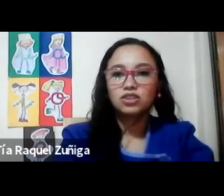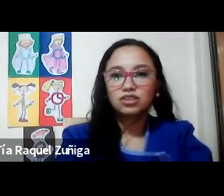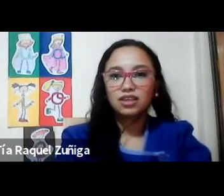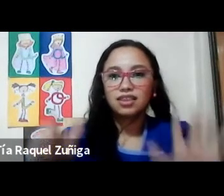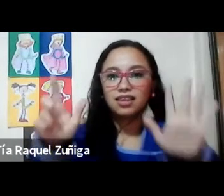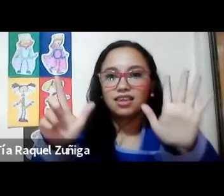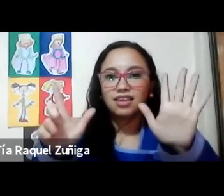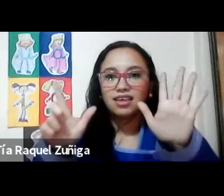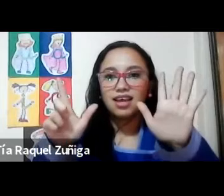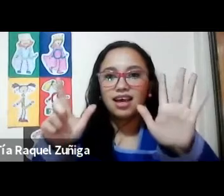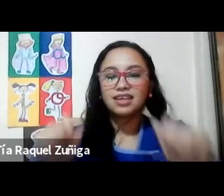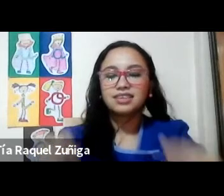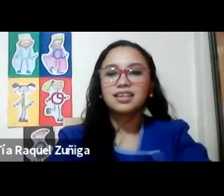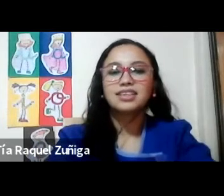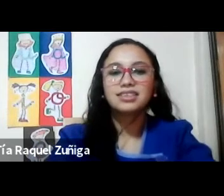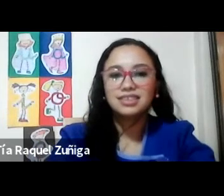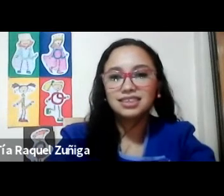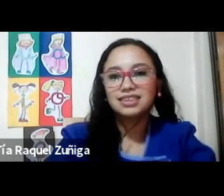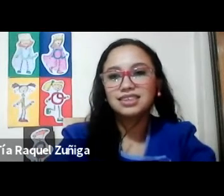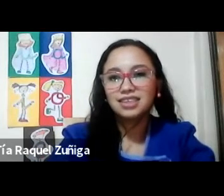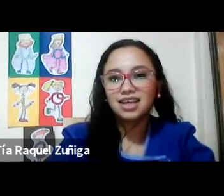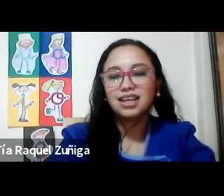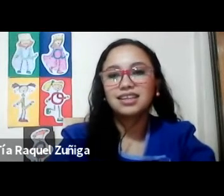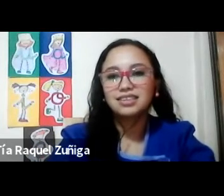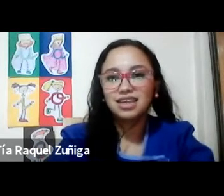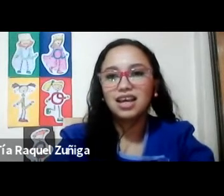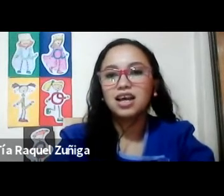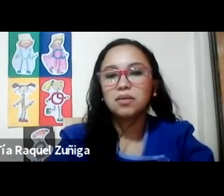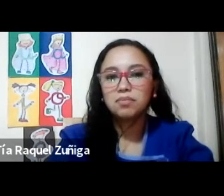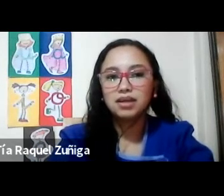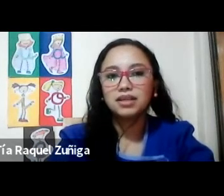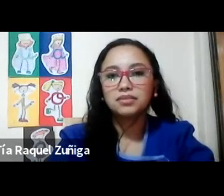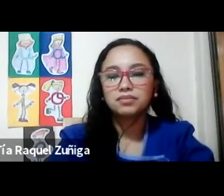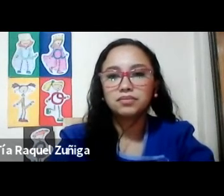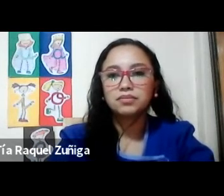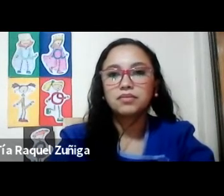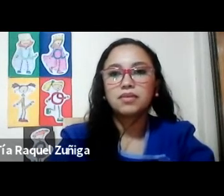esos siete días así se les llama.